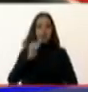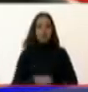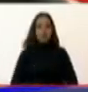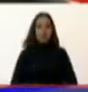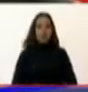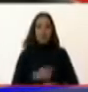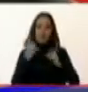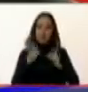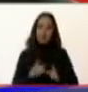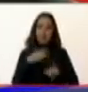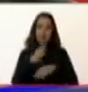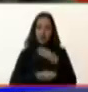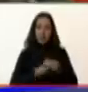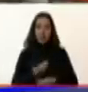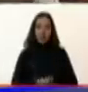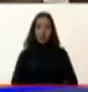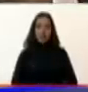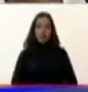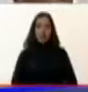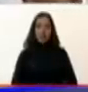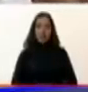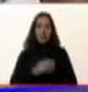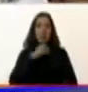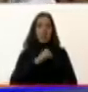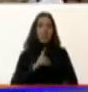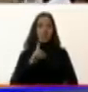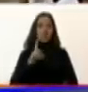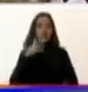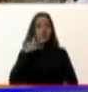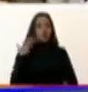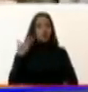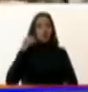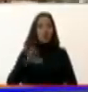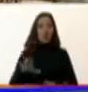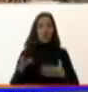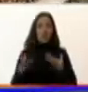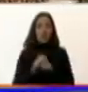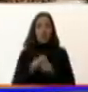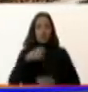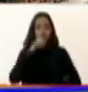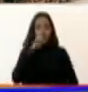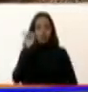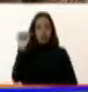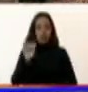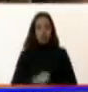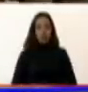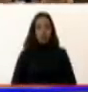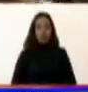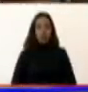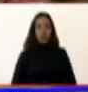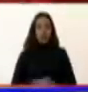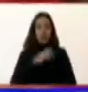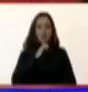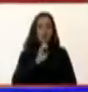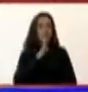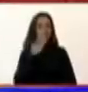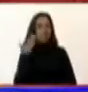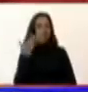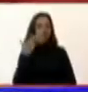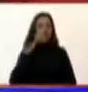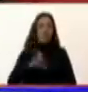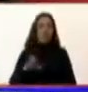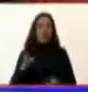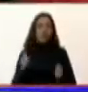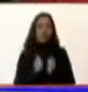un eslogan. Es un orgullo estar con Maduro. Es un orgullo